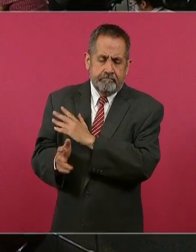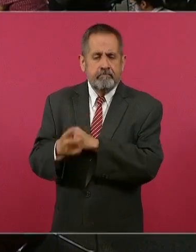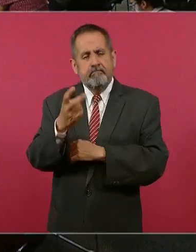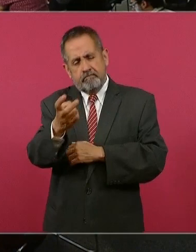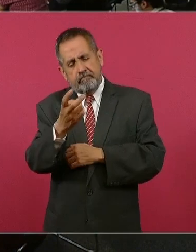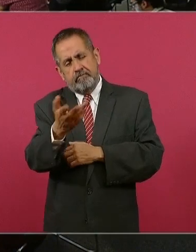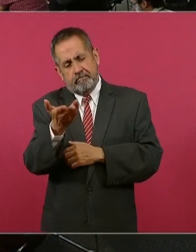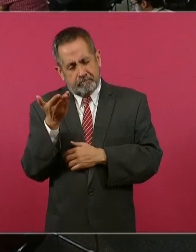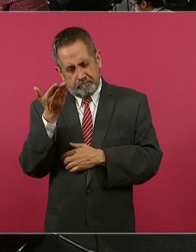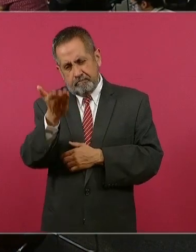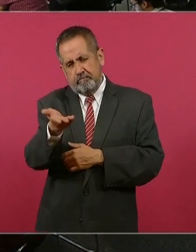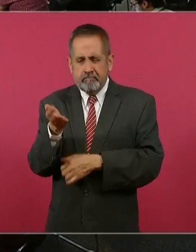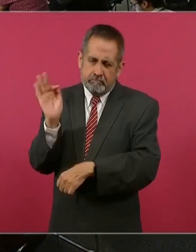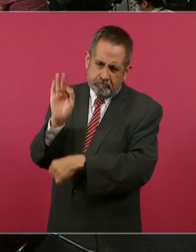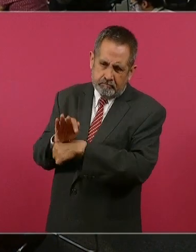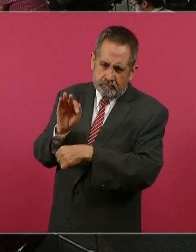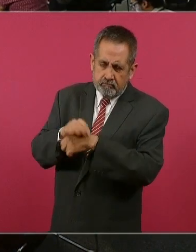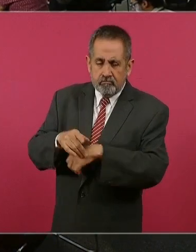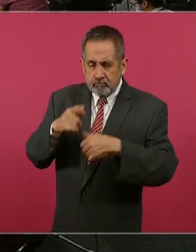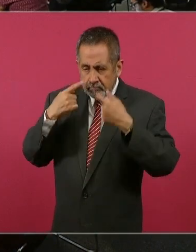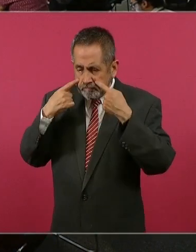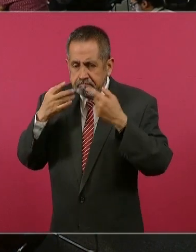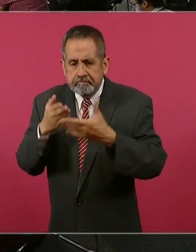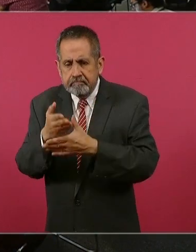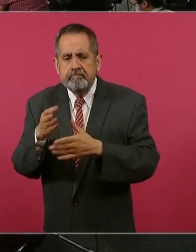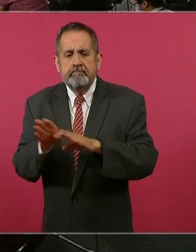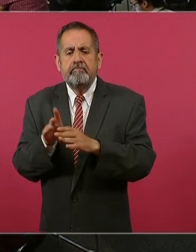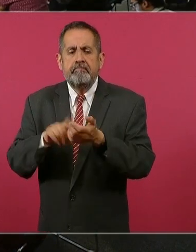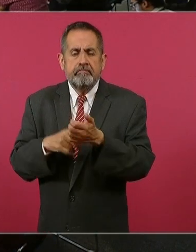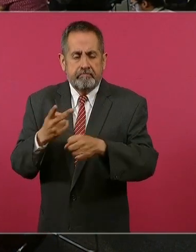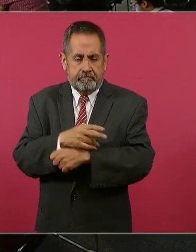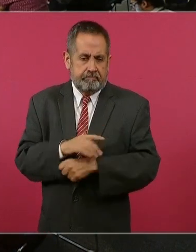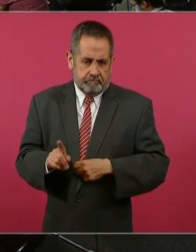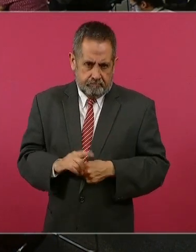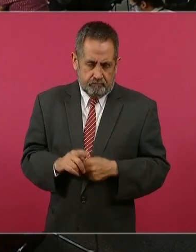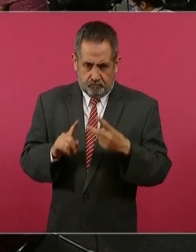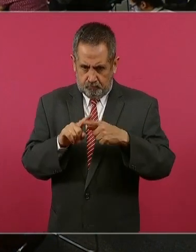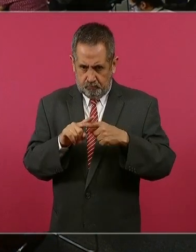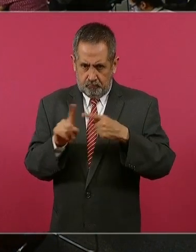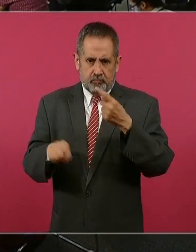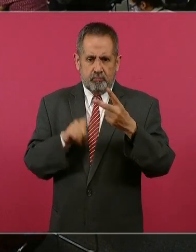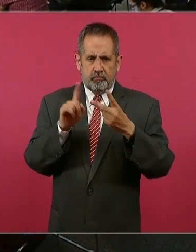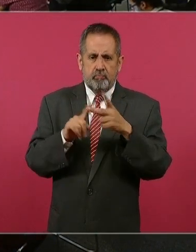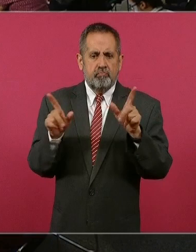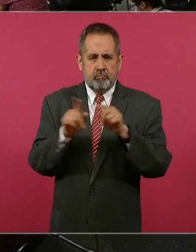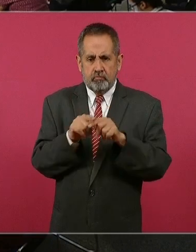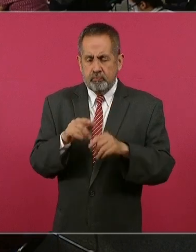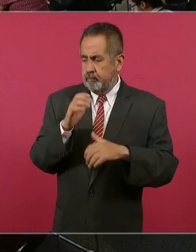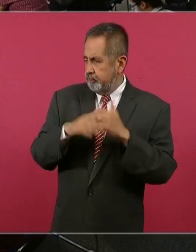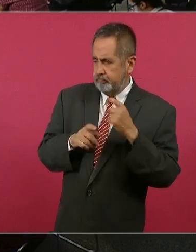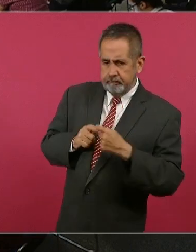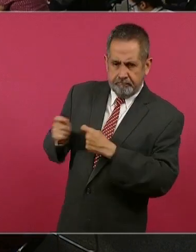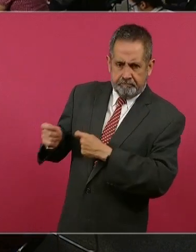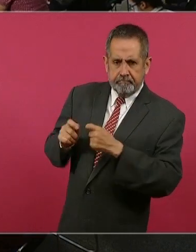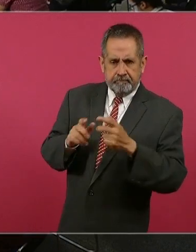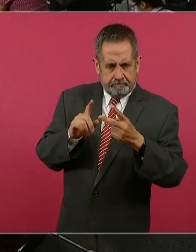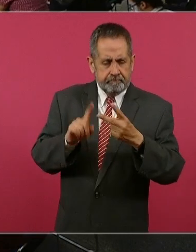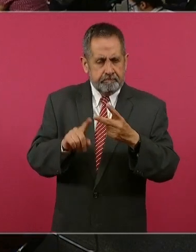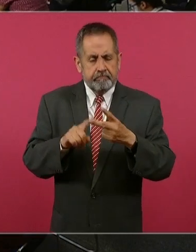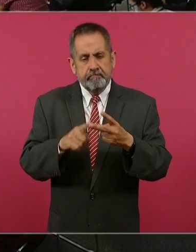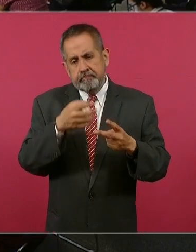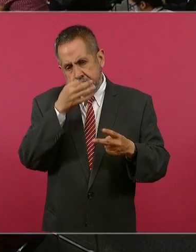su valiosa intervención, señor presidente. Y en otro caso, rápidamente, para tener que tengan intervención los